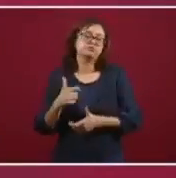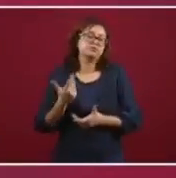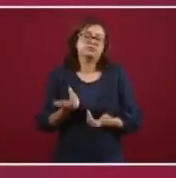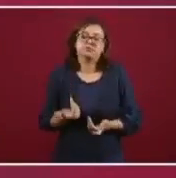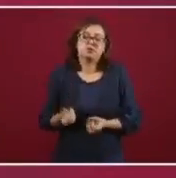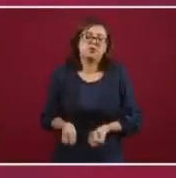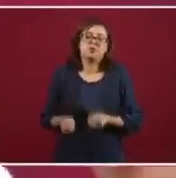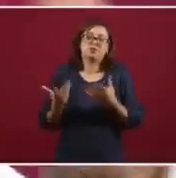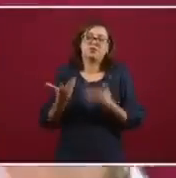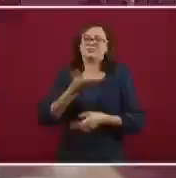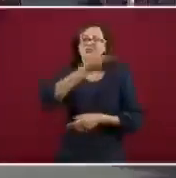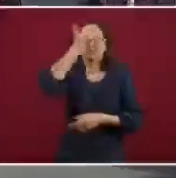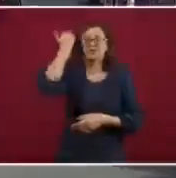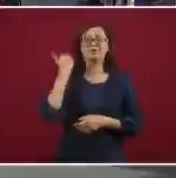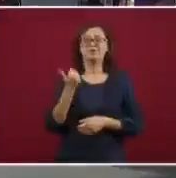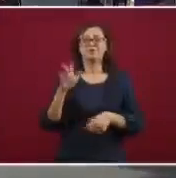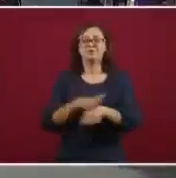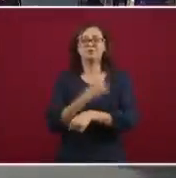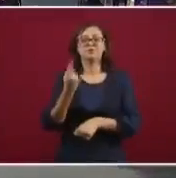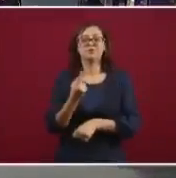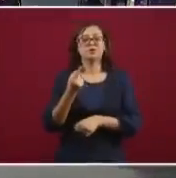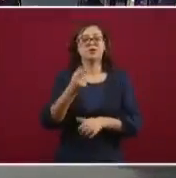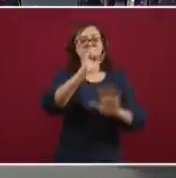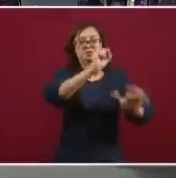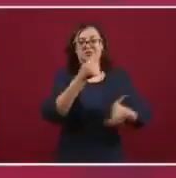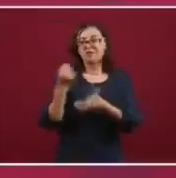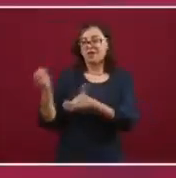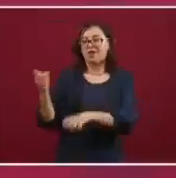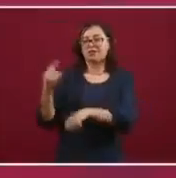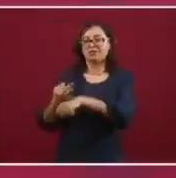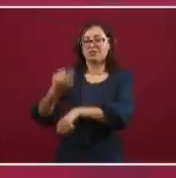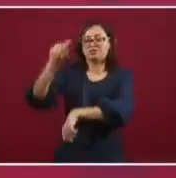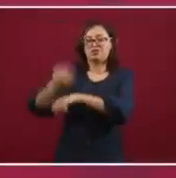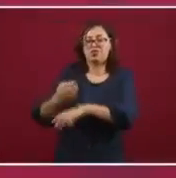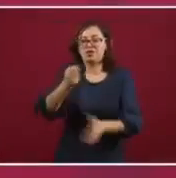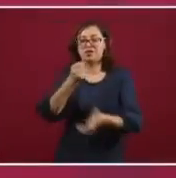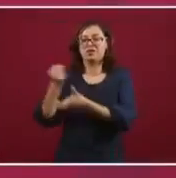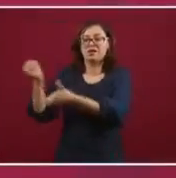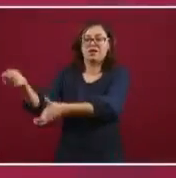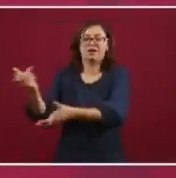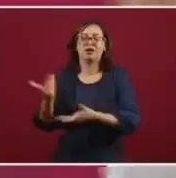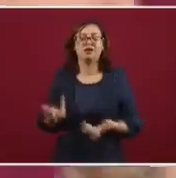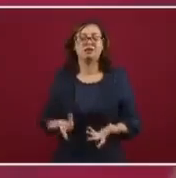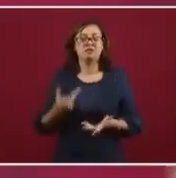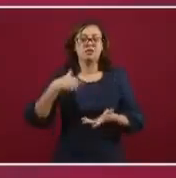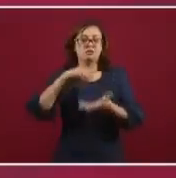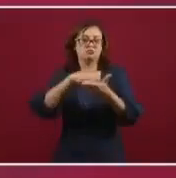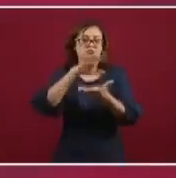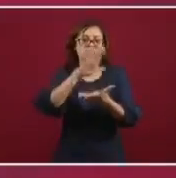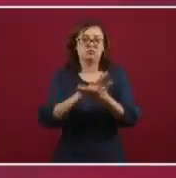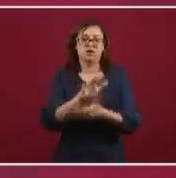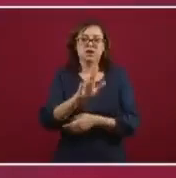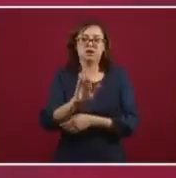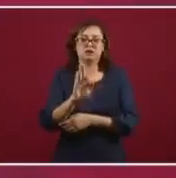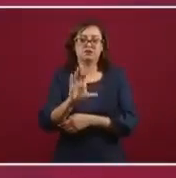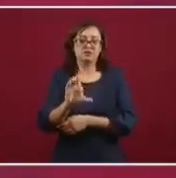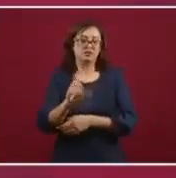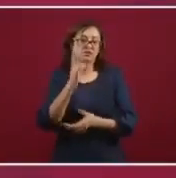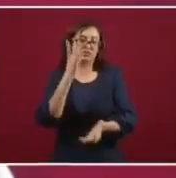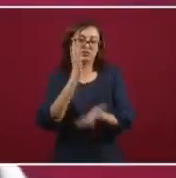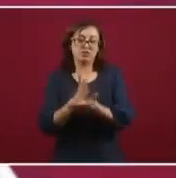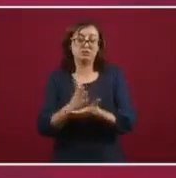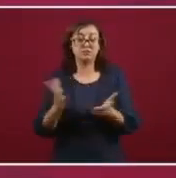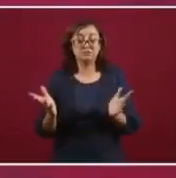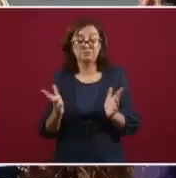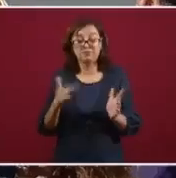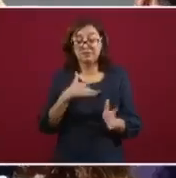de cuantificar también porque el dinero entra a la TESOFE. Entonces, ¿por qué vino? O sea, simplemente lo registras como por RFC. No